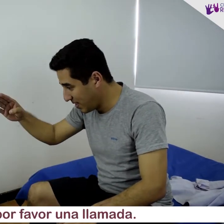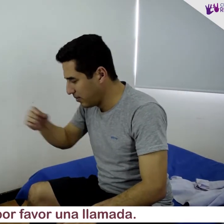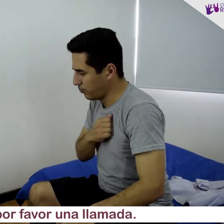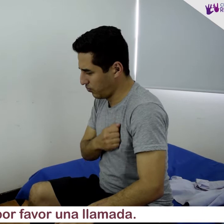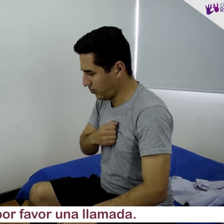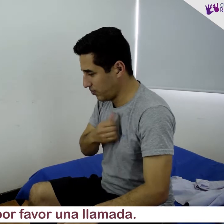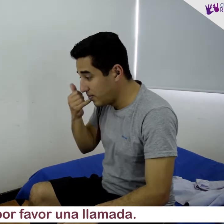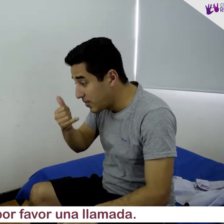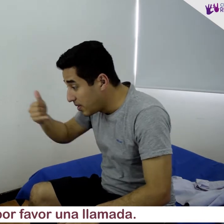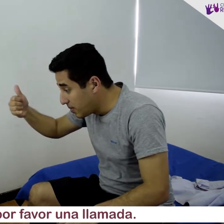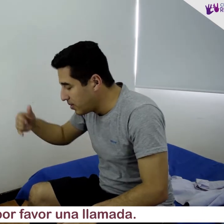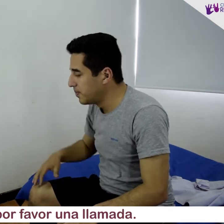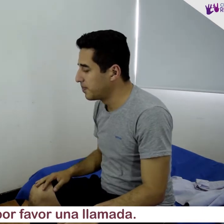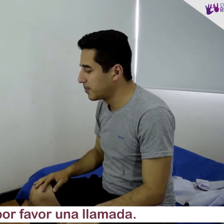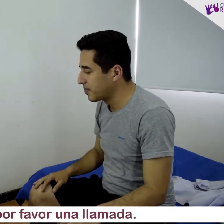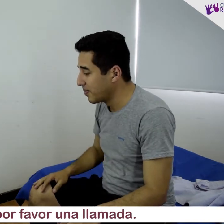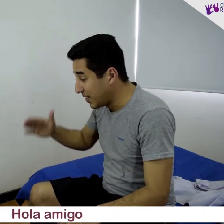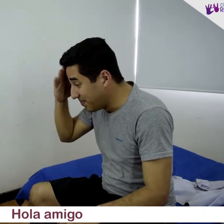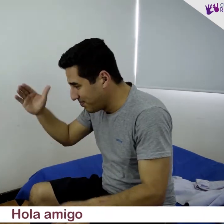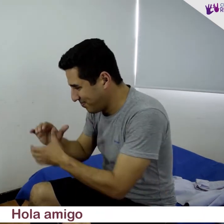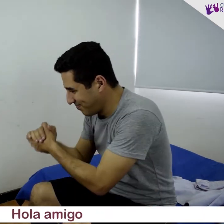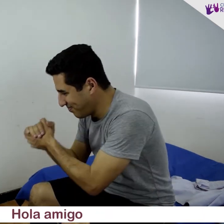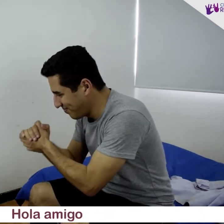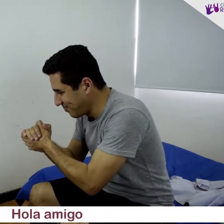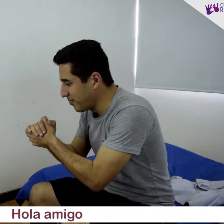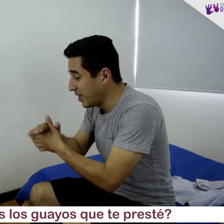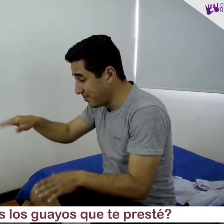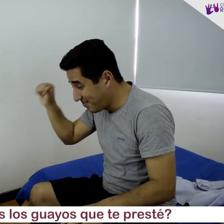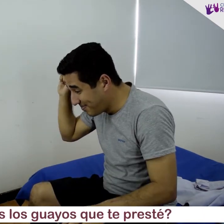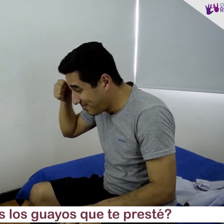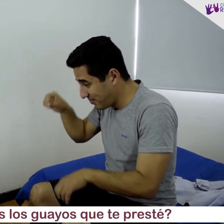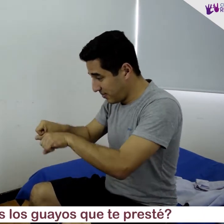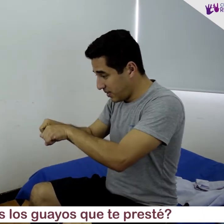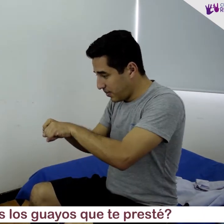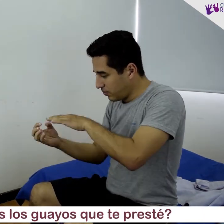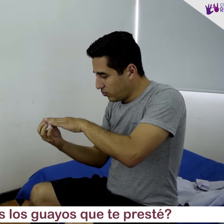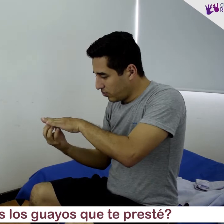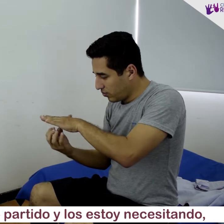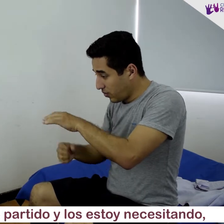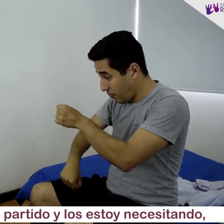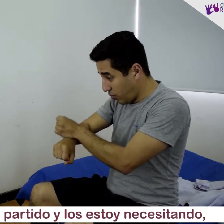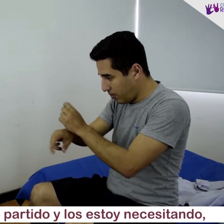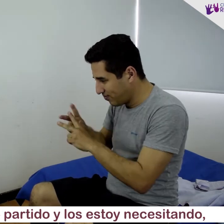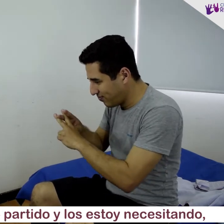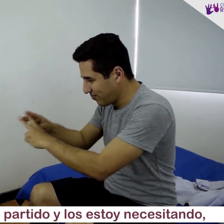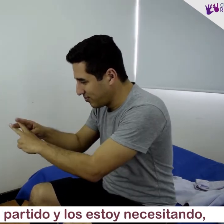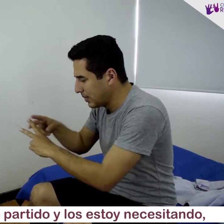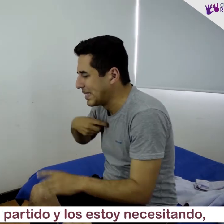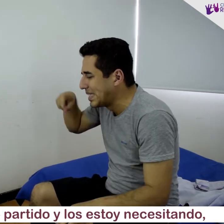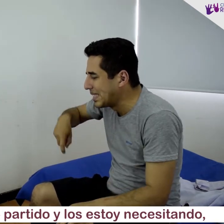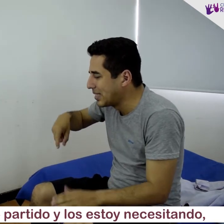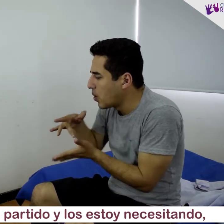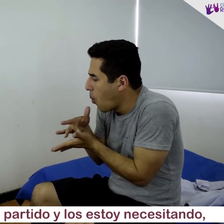Hola, por favor una llamada. Hola amigo, ¿te acuerdas de los guayos que te presté? Es que hoy tengo